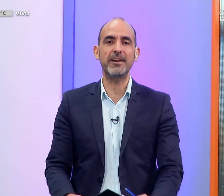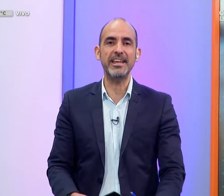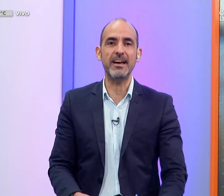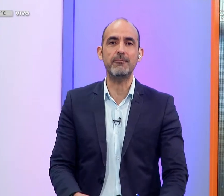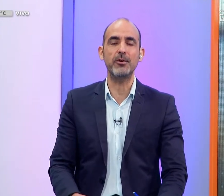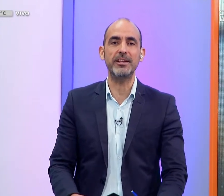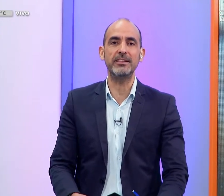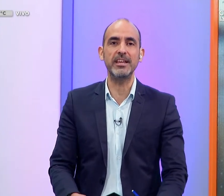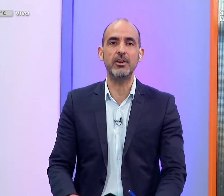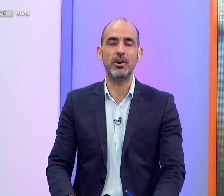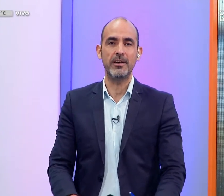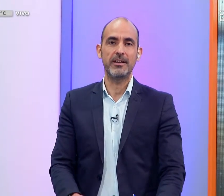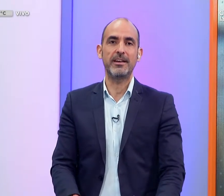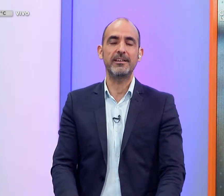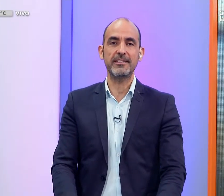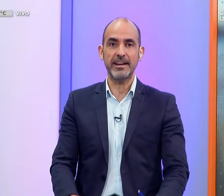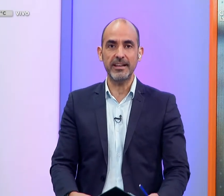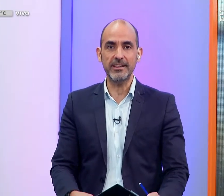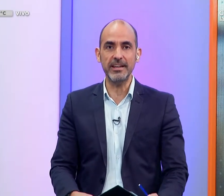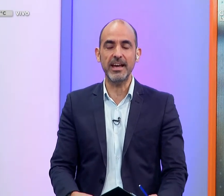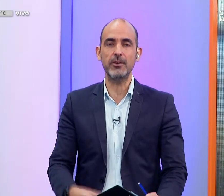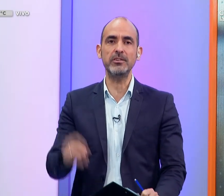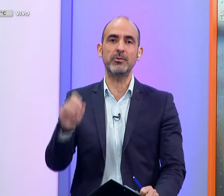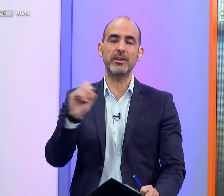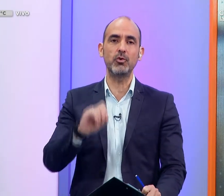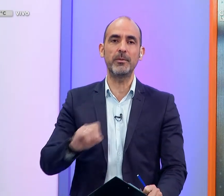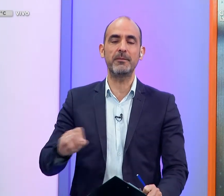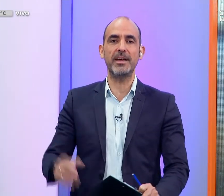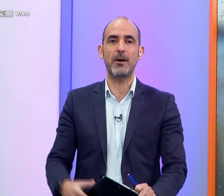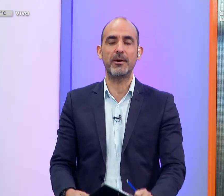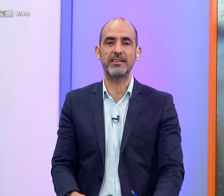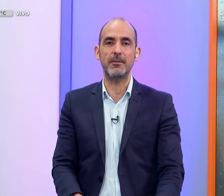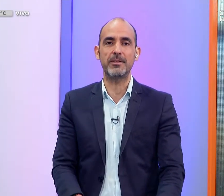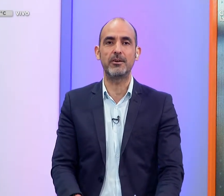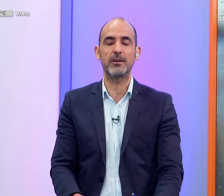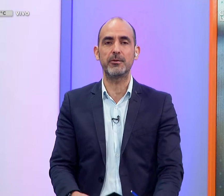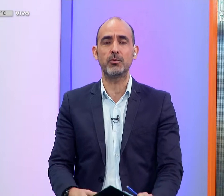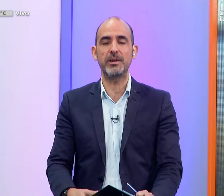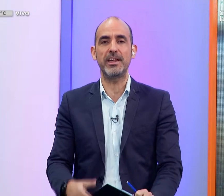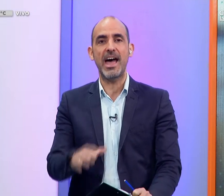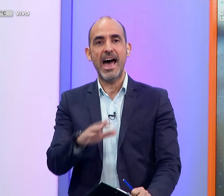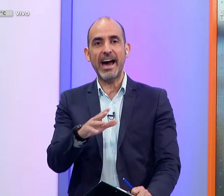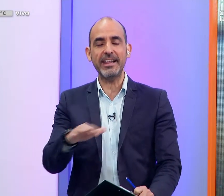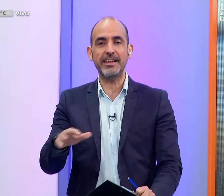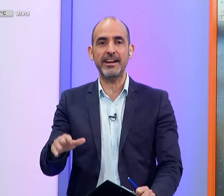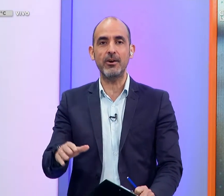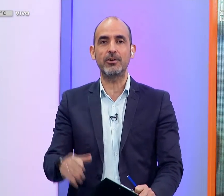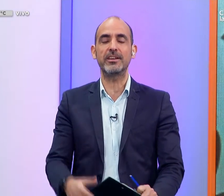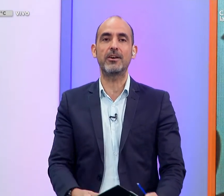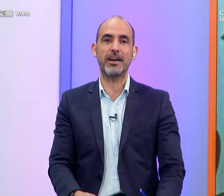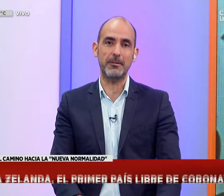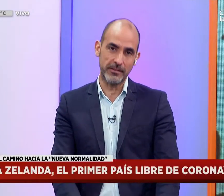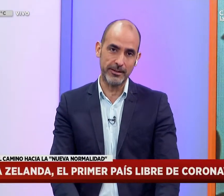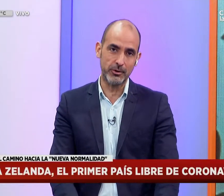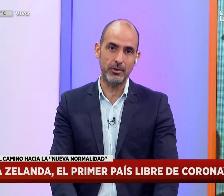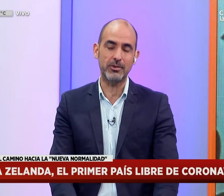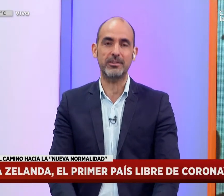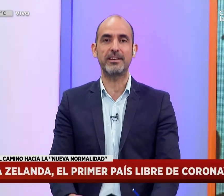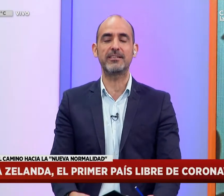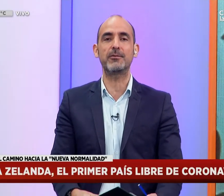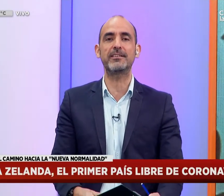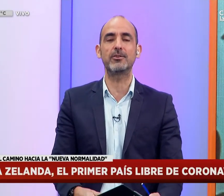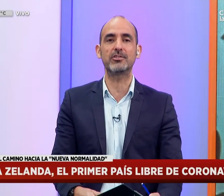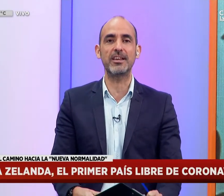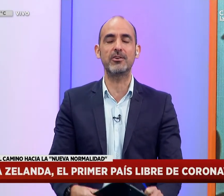De Estefanía Fiorentino, ella es argentina. Nos hizo un resumen vía WhatsApp de lo que fue su vida. A grandes rasgos es lo que queremos hacer